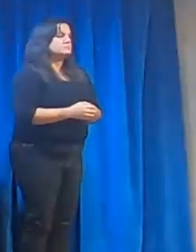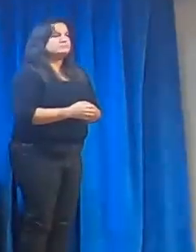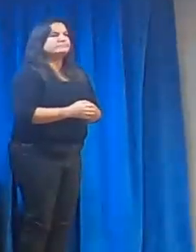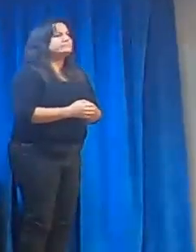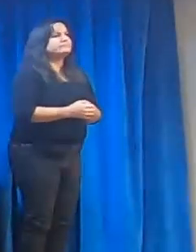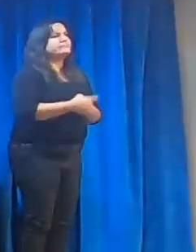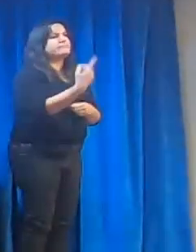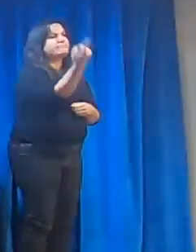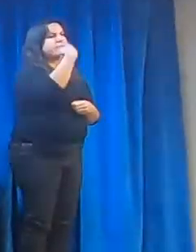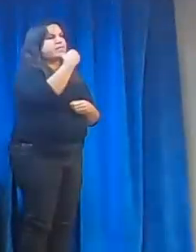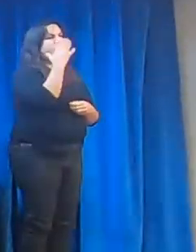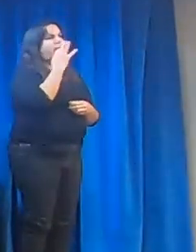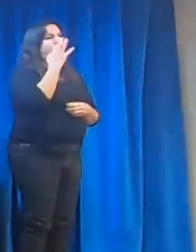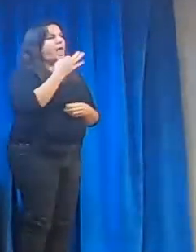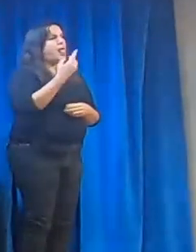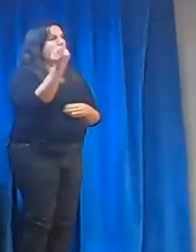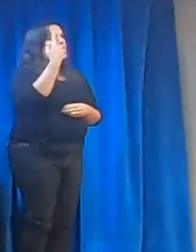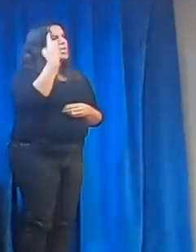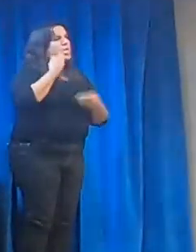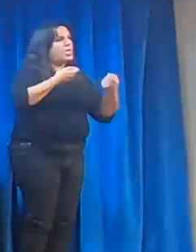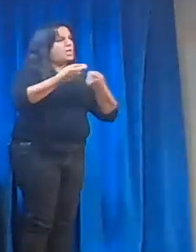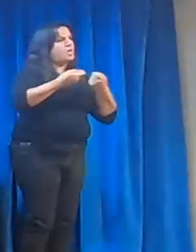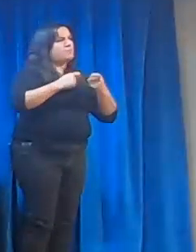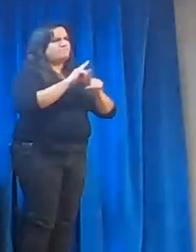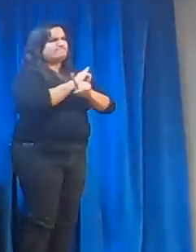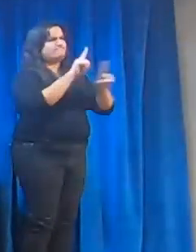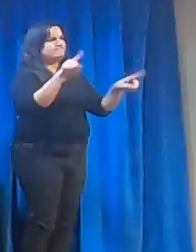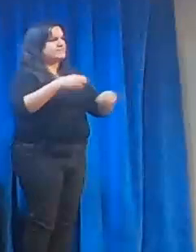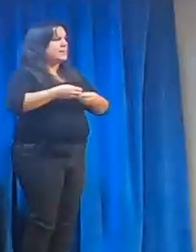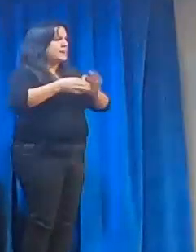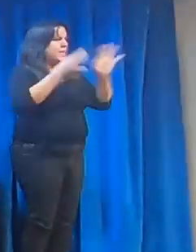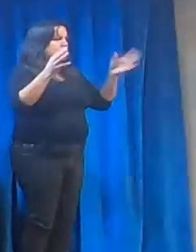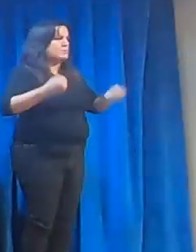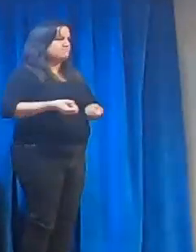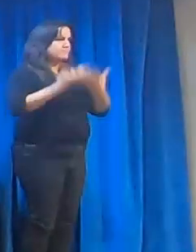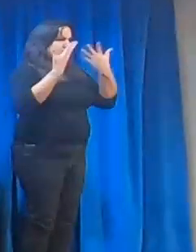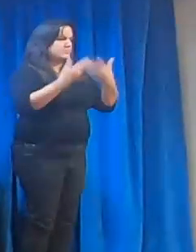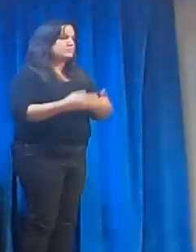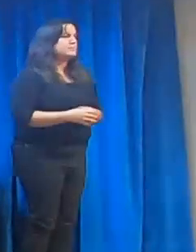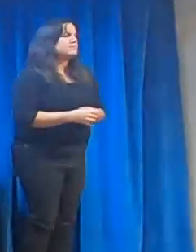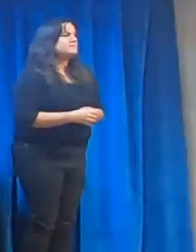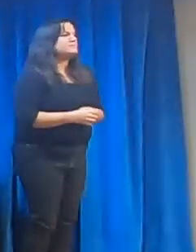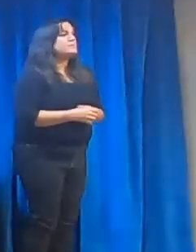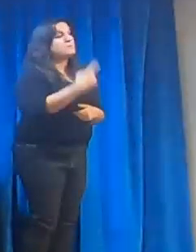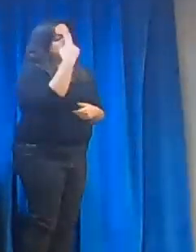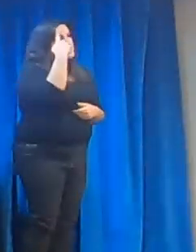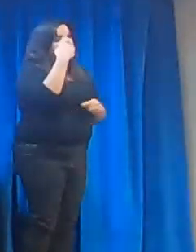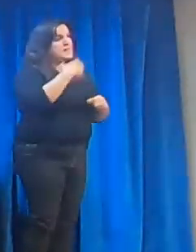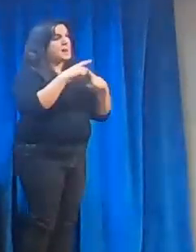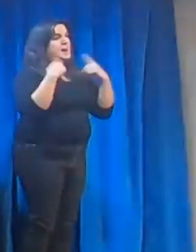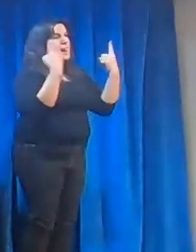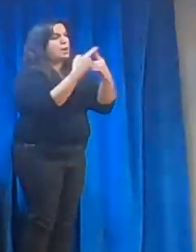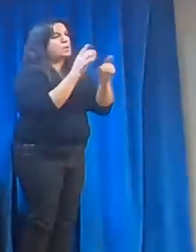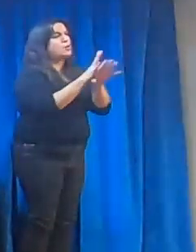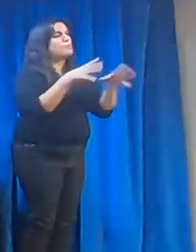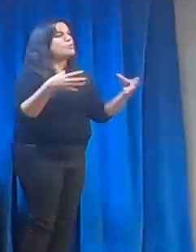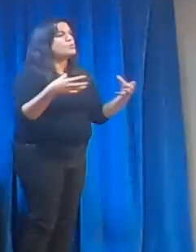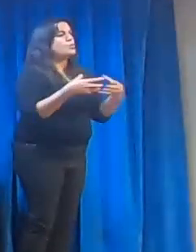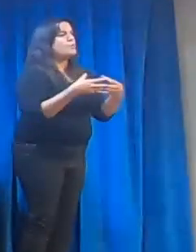consignas que dirijan demasiado. La posibilidad de pensar el aula como un grupo,